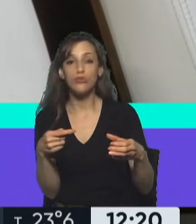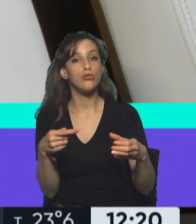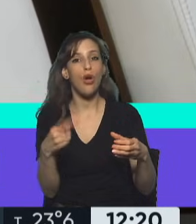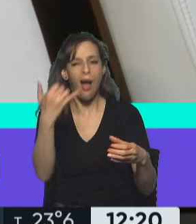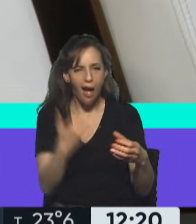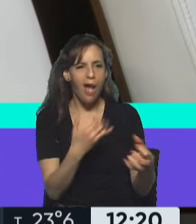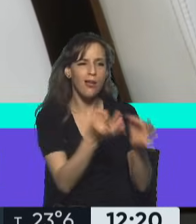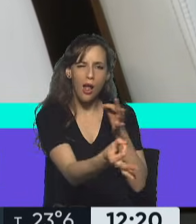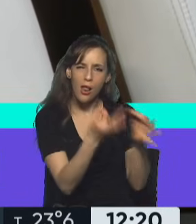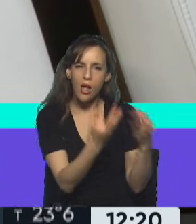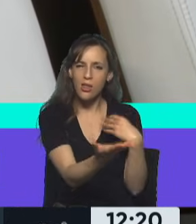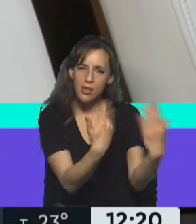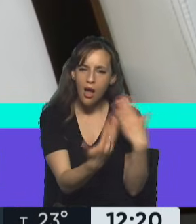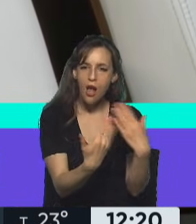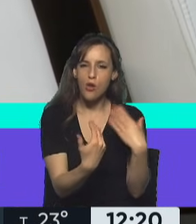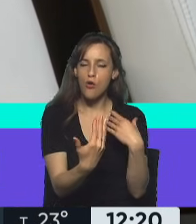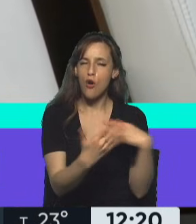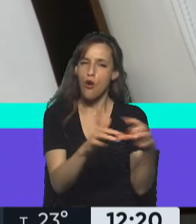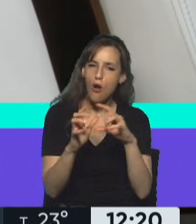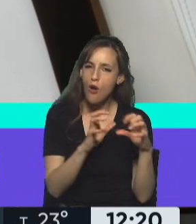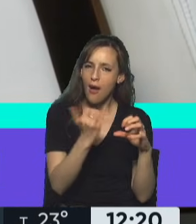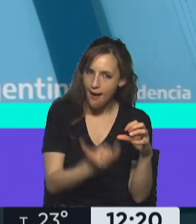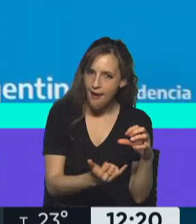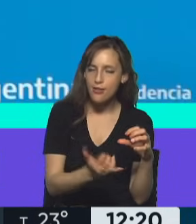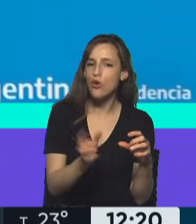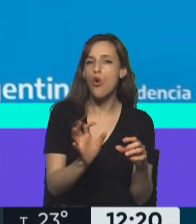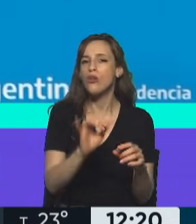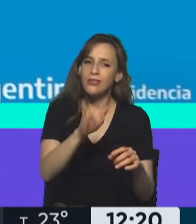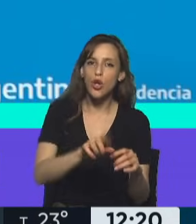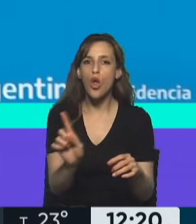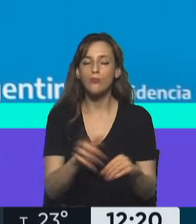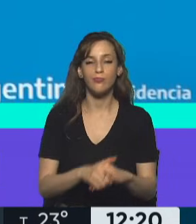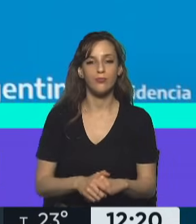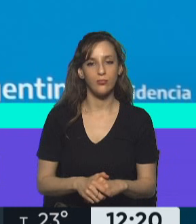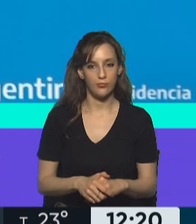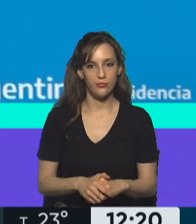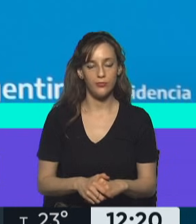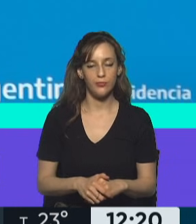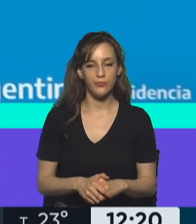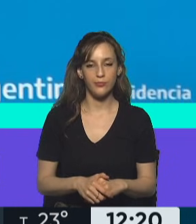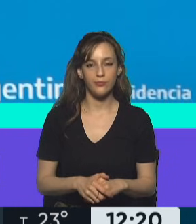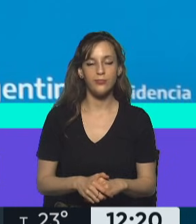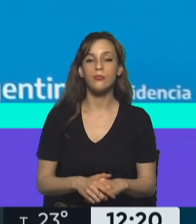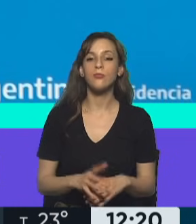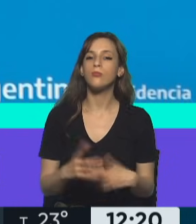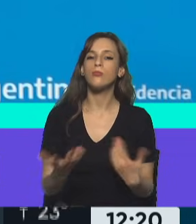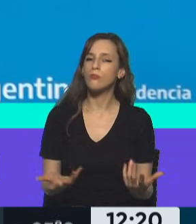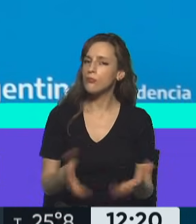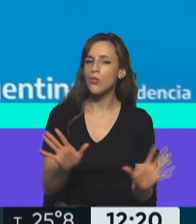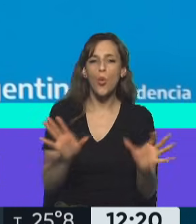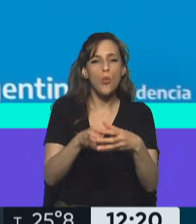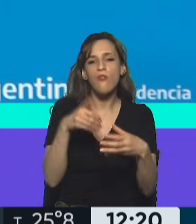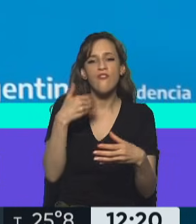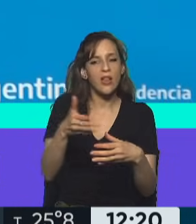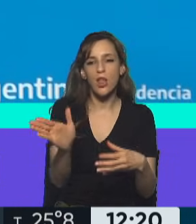la gente pueda seguir tranquila por estos 2 años que quedan de gobierno en la Argentina. Hay un espíritu muy concreto dentro de todo el Frente de Todos,